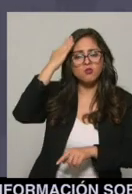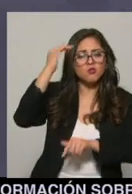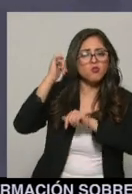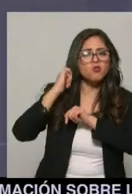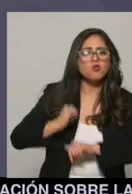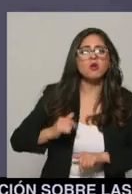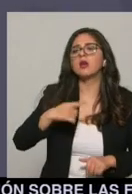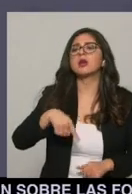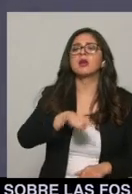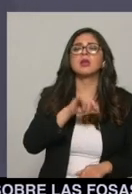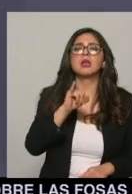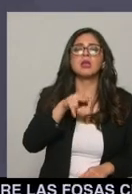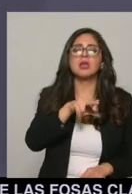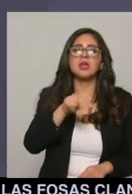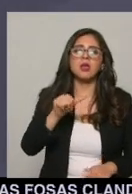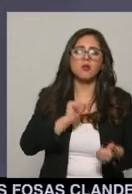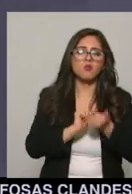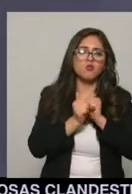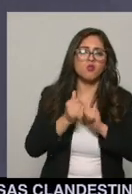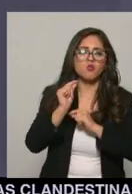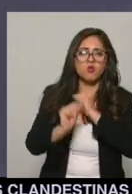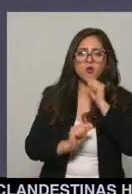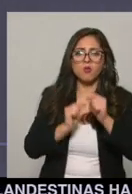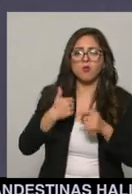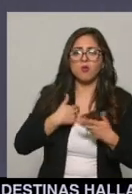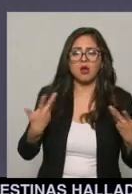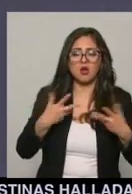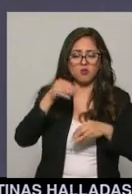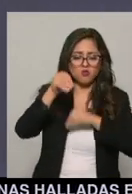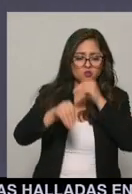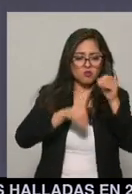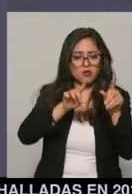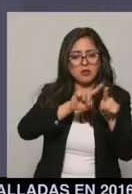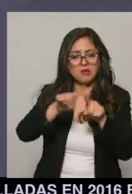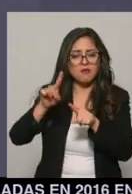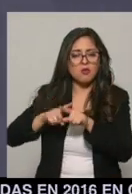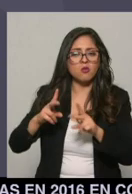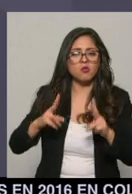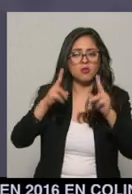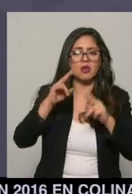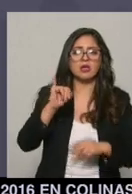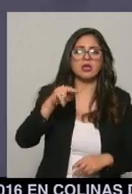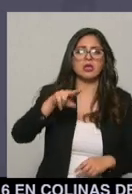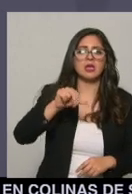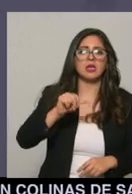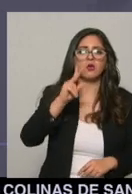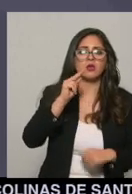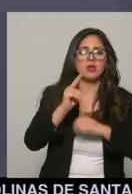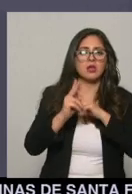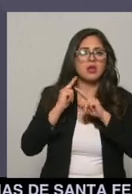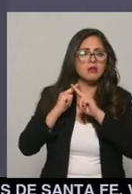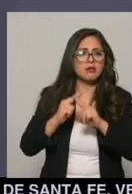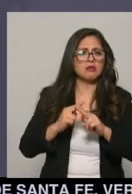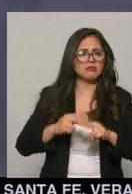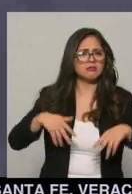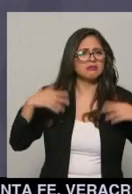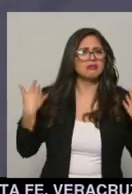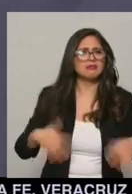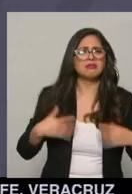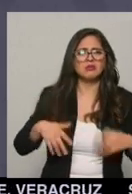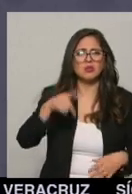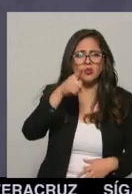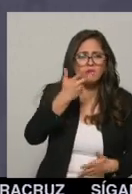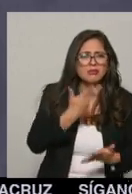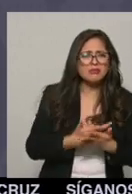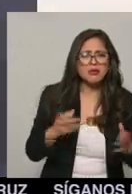titulares del INA, y con eso estoy armando un documental que será INA 80 Aniversario. Bueno, no descansas, de verdad es increíble todo